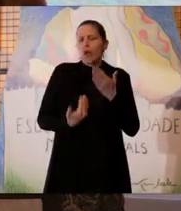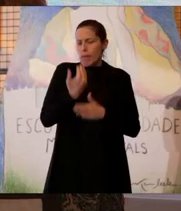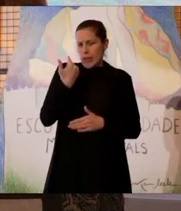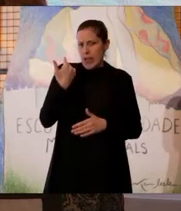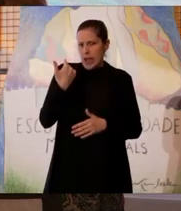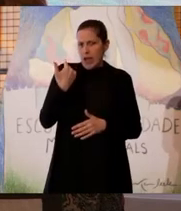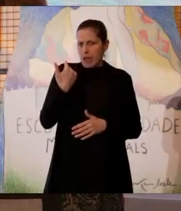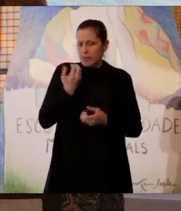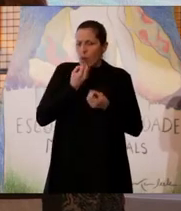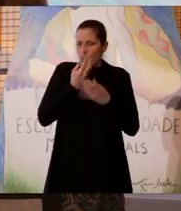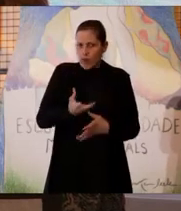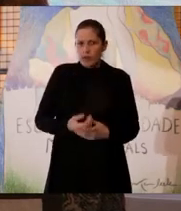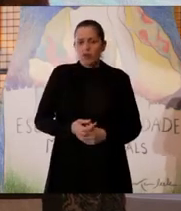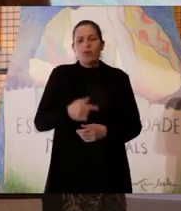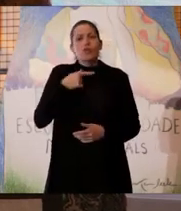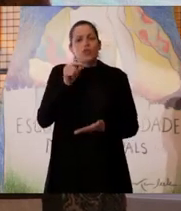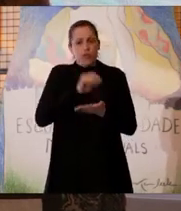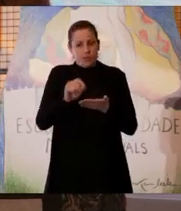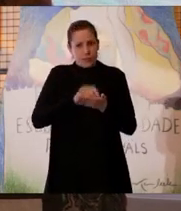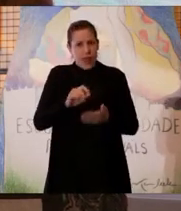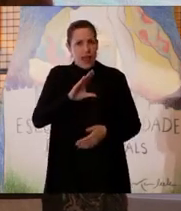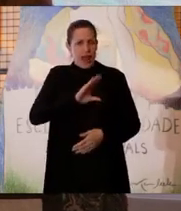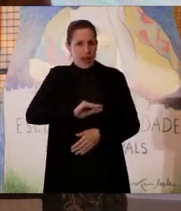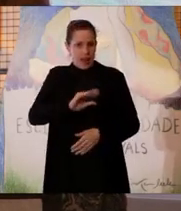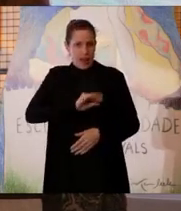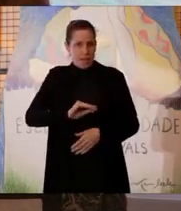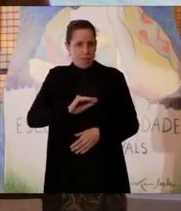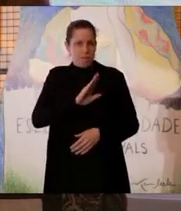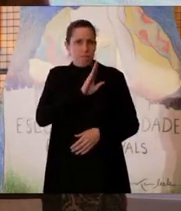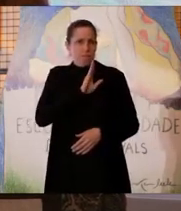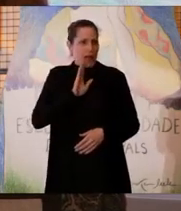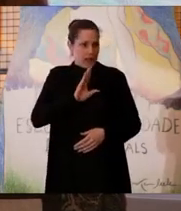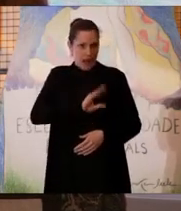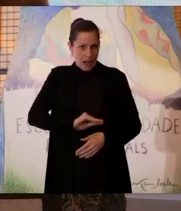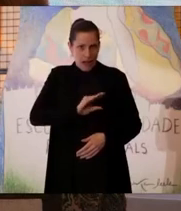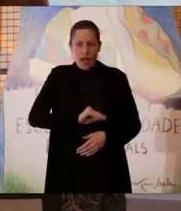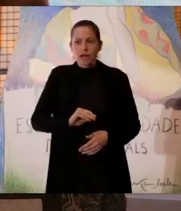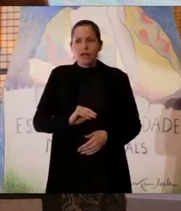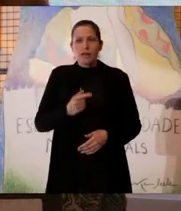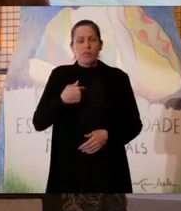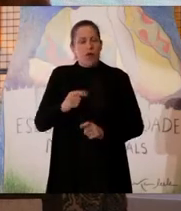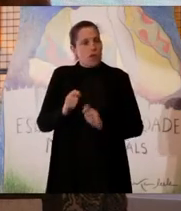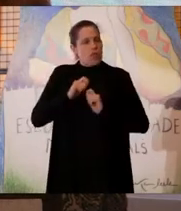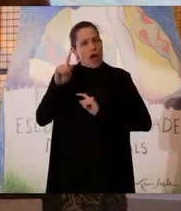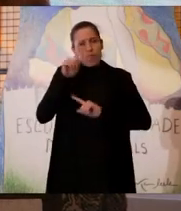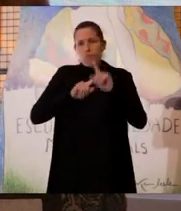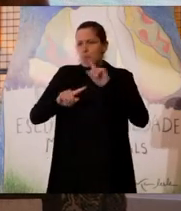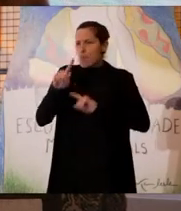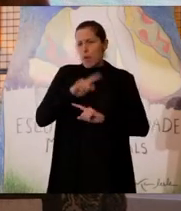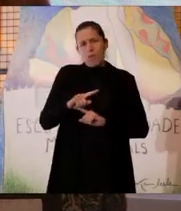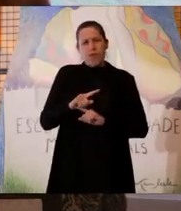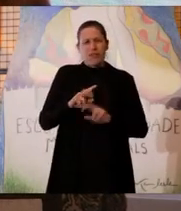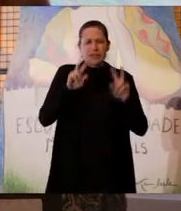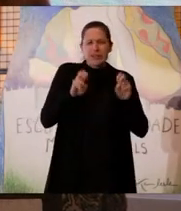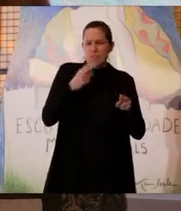escribí un libro sobre la lactancia materna que me ha generado más problemas que nada de lo que haya dicho Nunca de temas